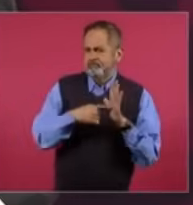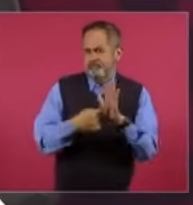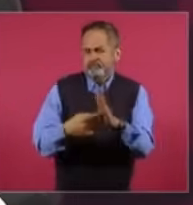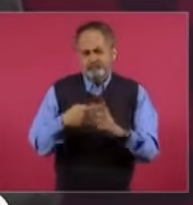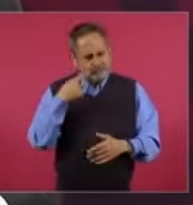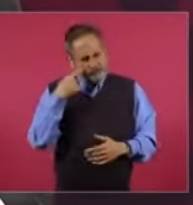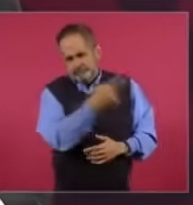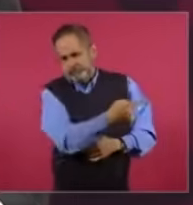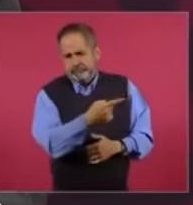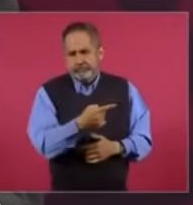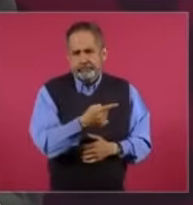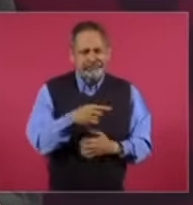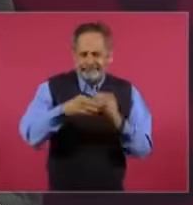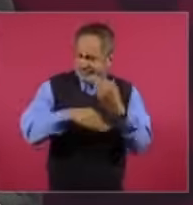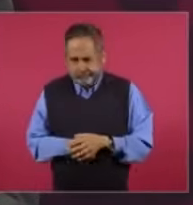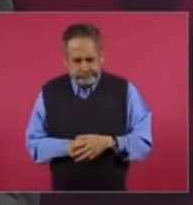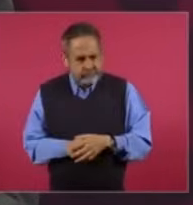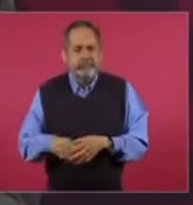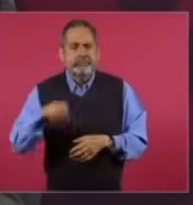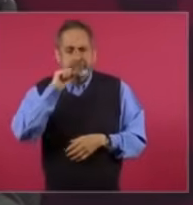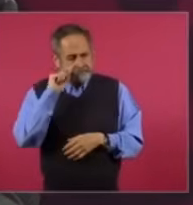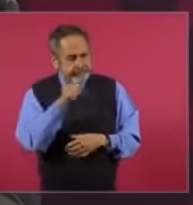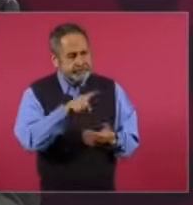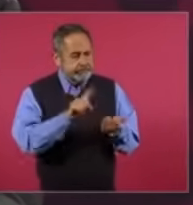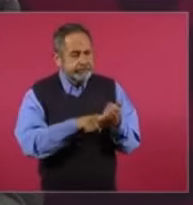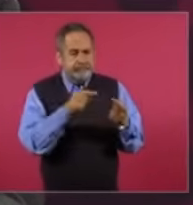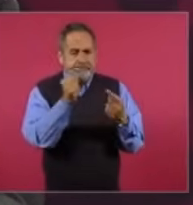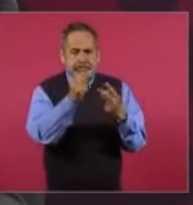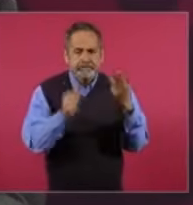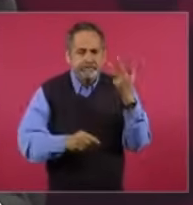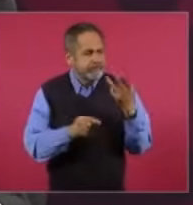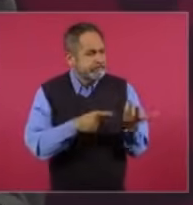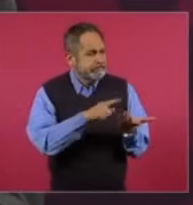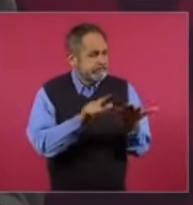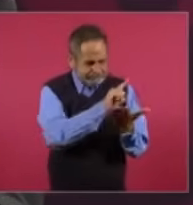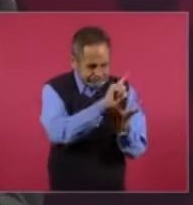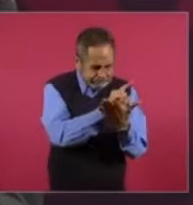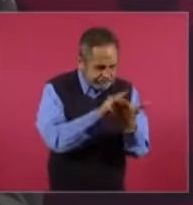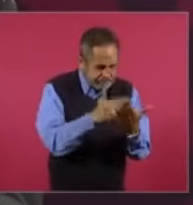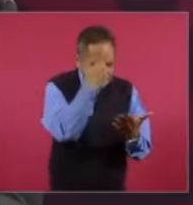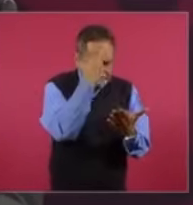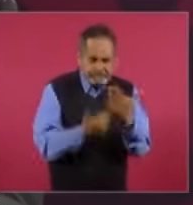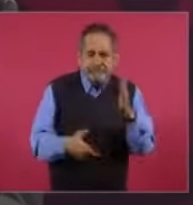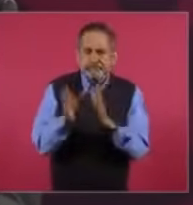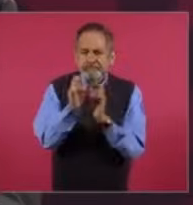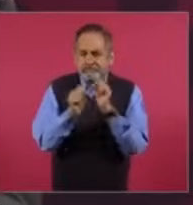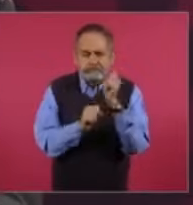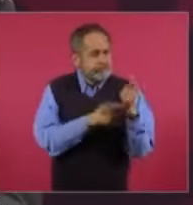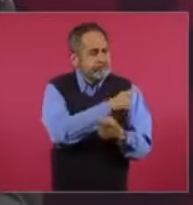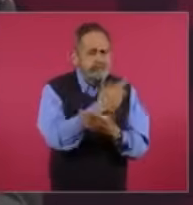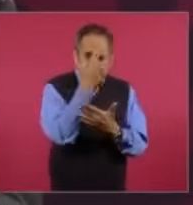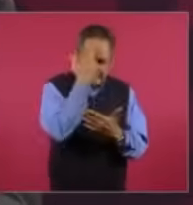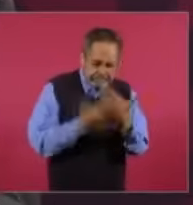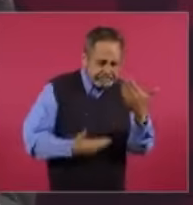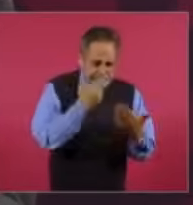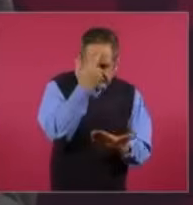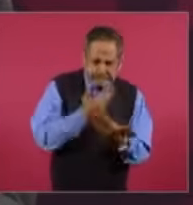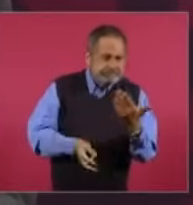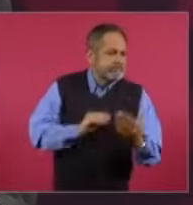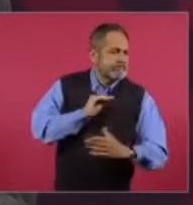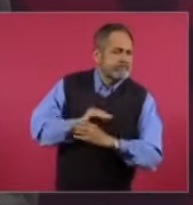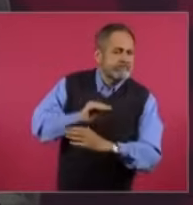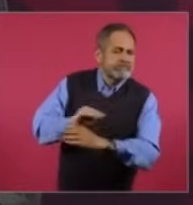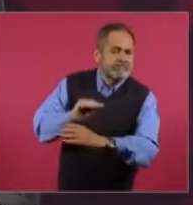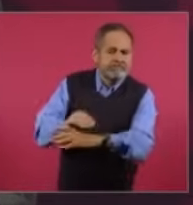todo, no solo todas las violaciones a la Constitución, a las leyes,